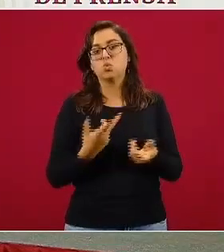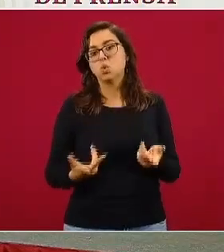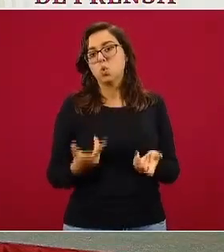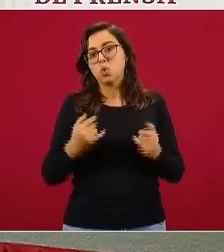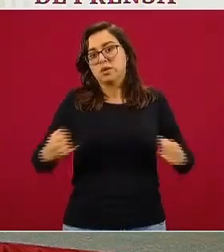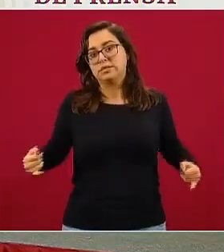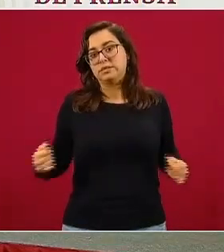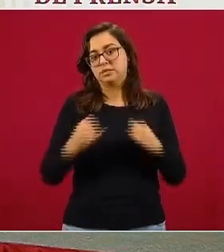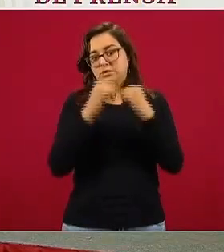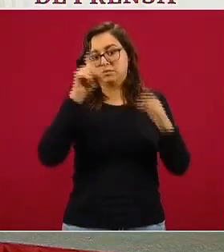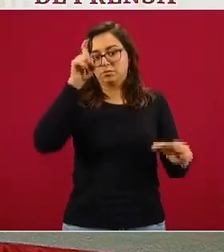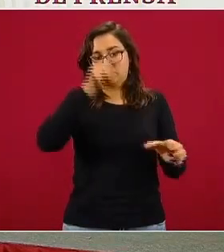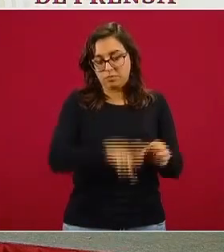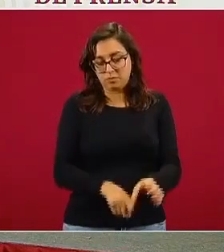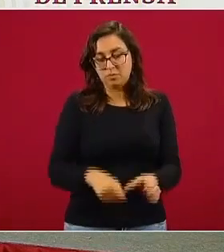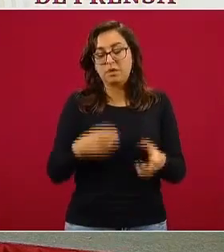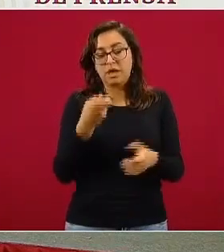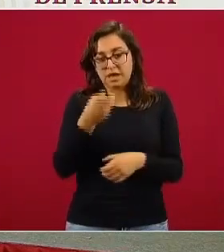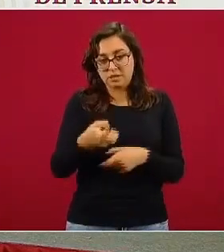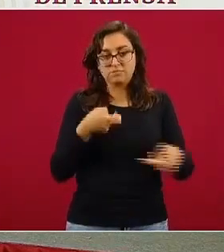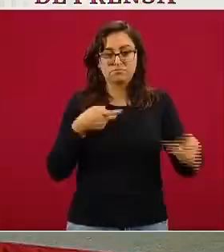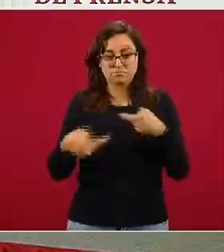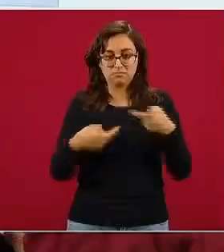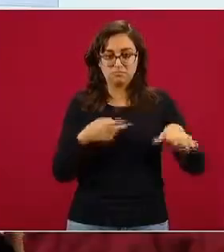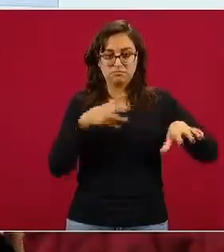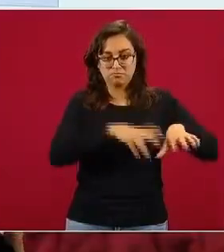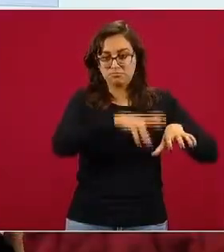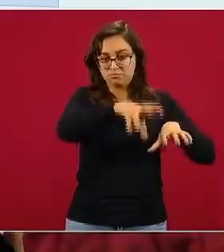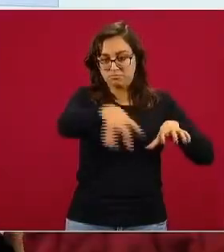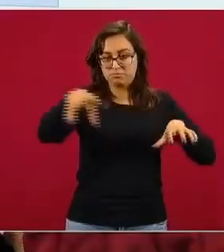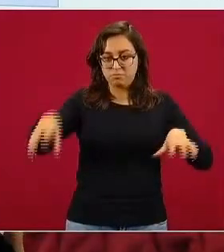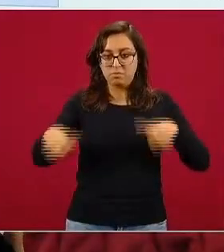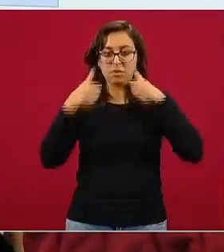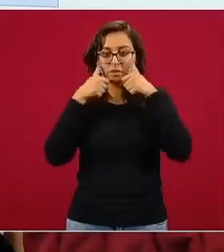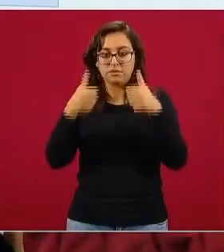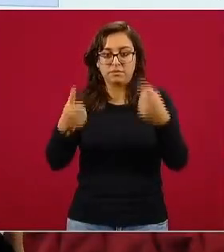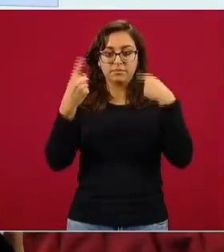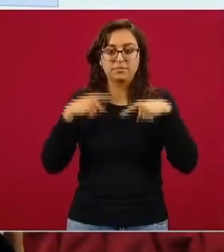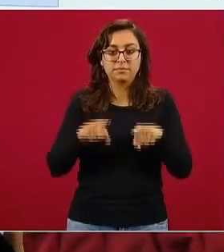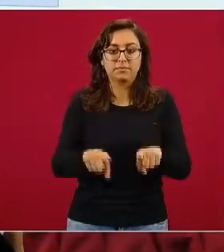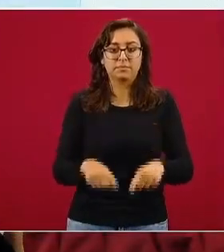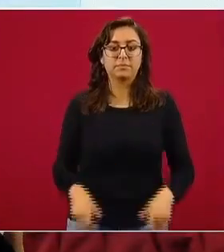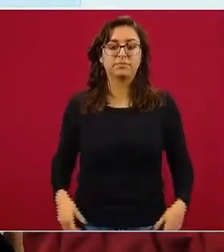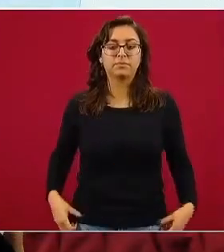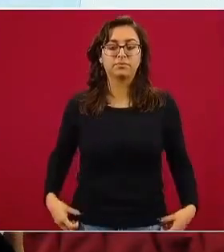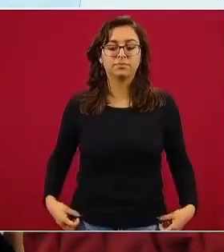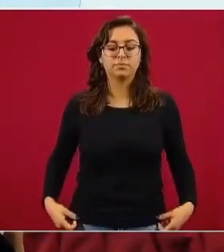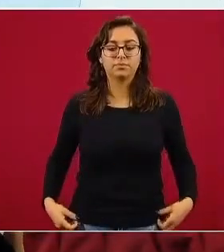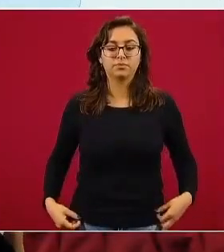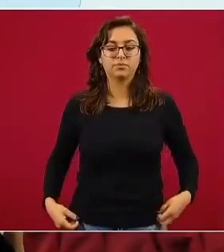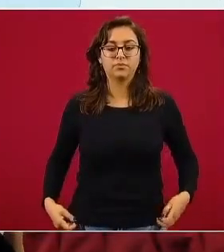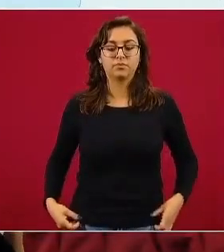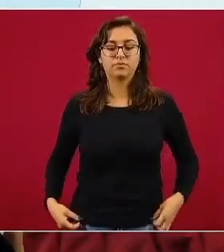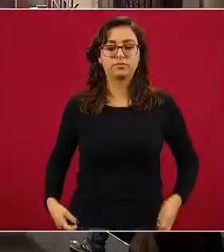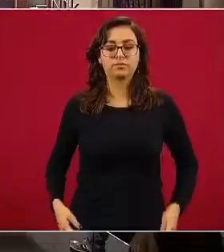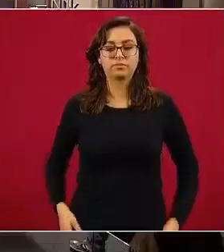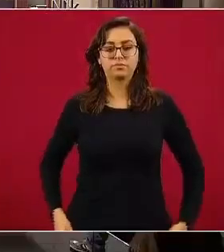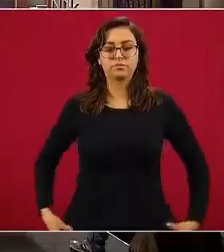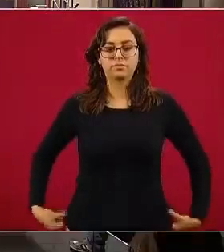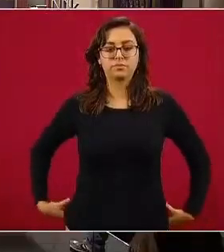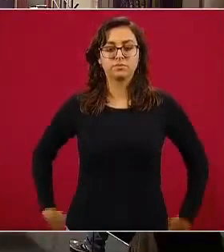instituciones, y en ese plan estamos trabajando de manera sectorial. La siguiente, por favor. Desde el punto de vista de